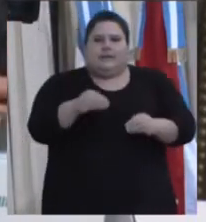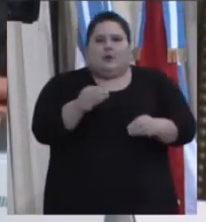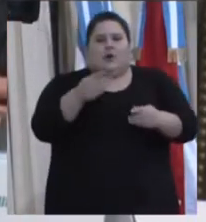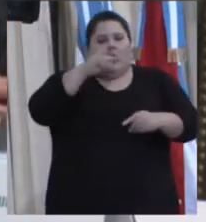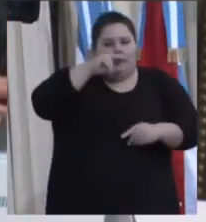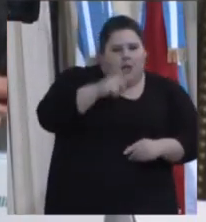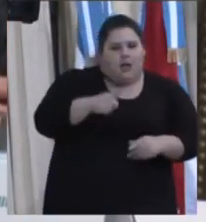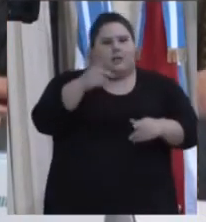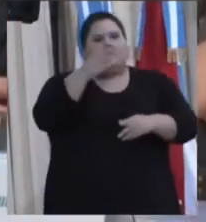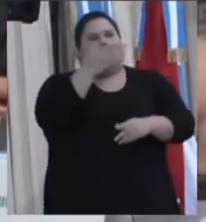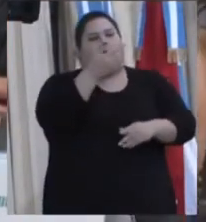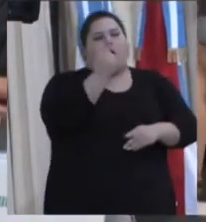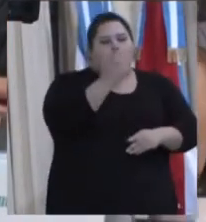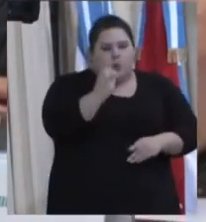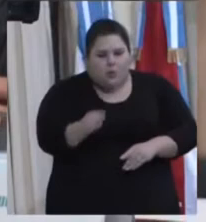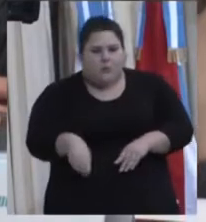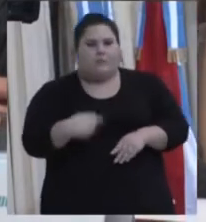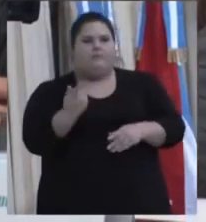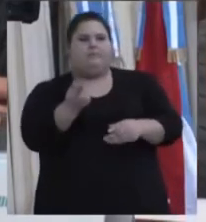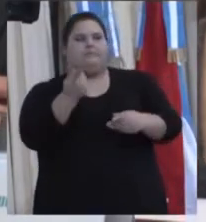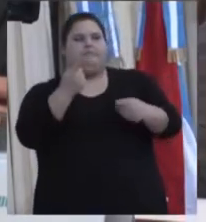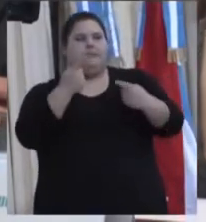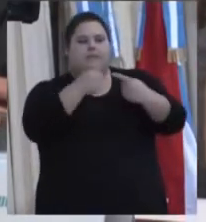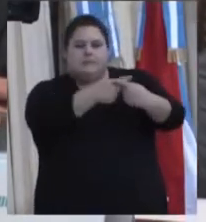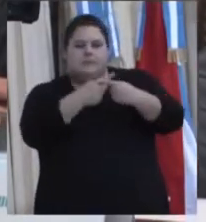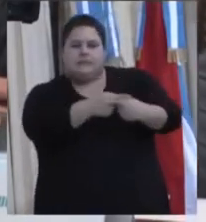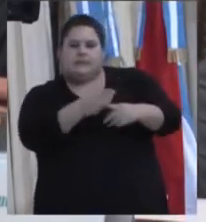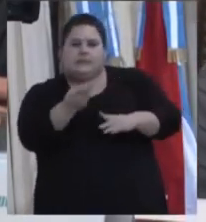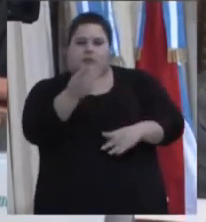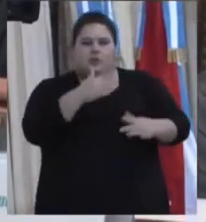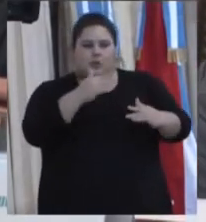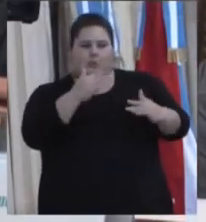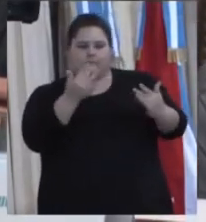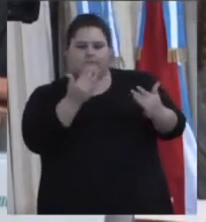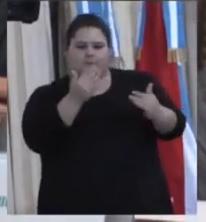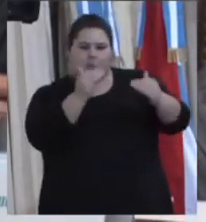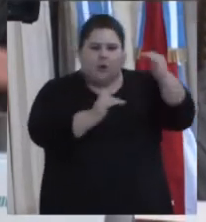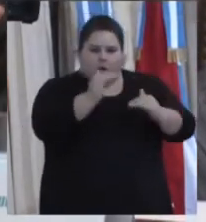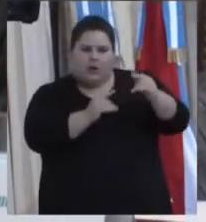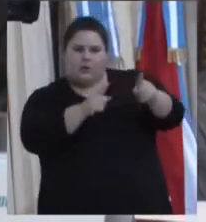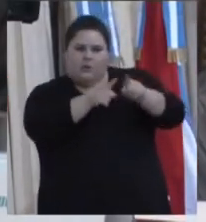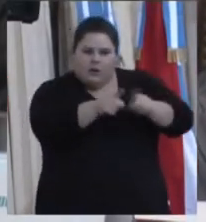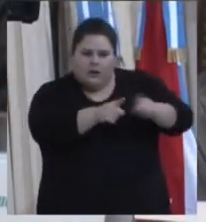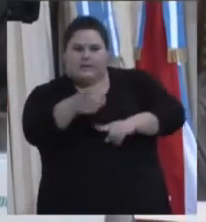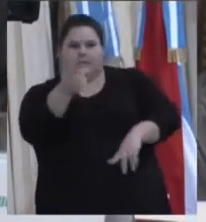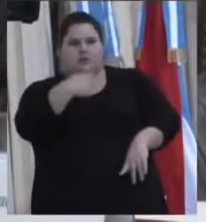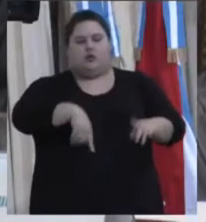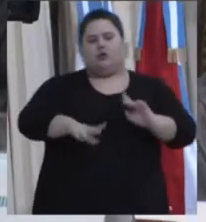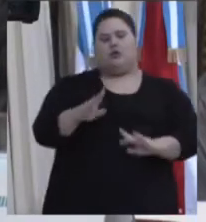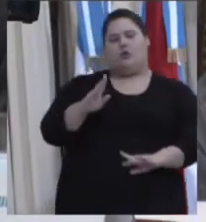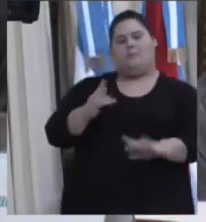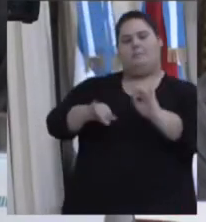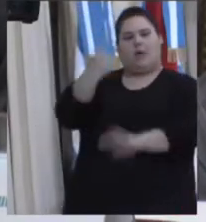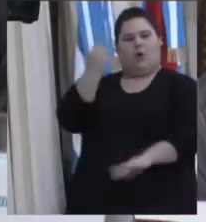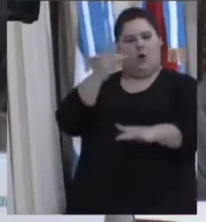diciendo, fuimos reconocidos en las primeras 60 universidades de no sé qué, dentro de las 1000 somos las mejores de